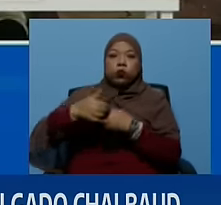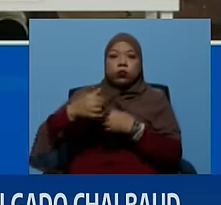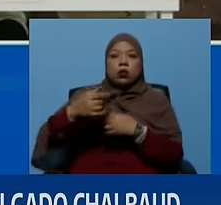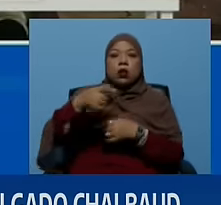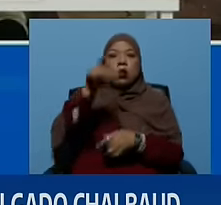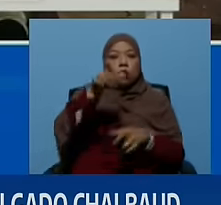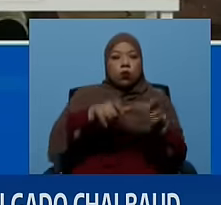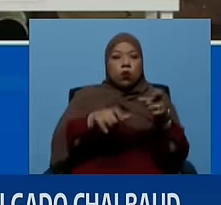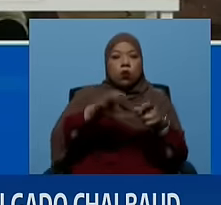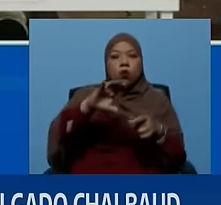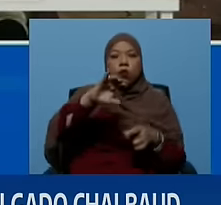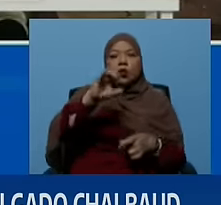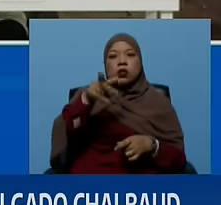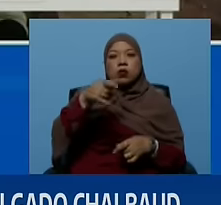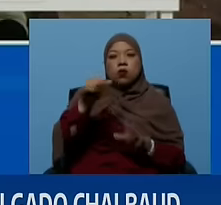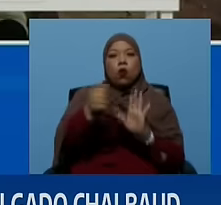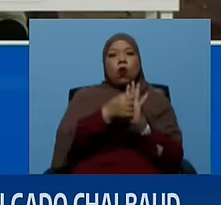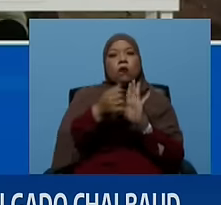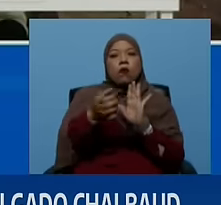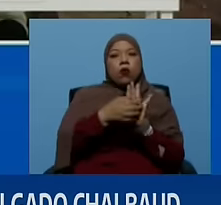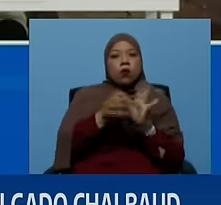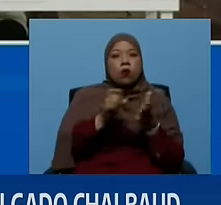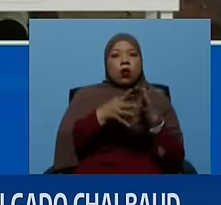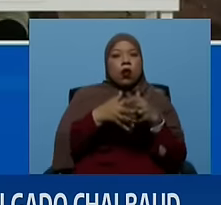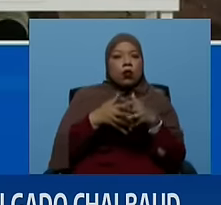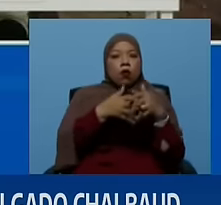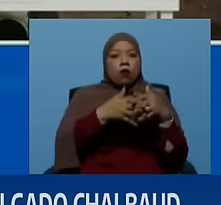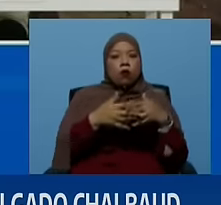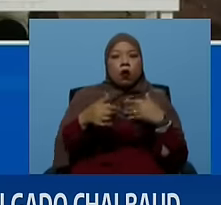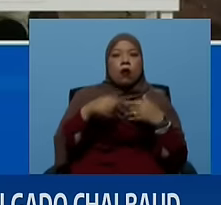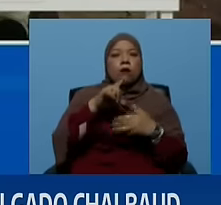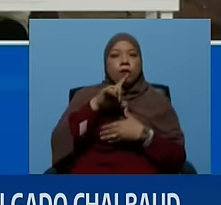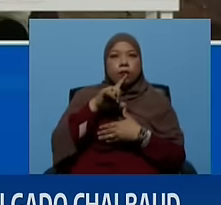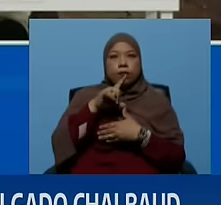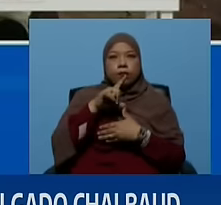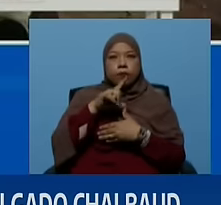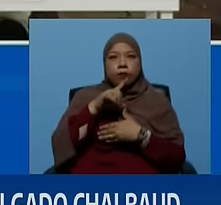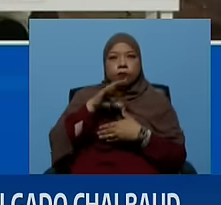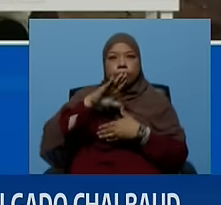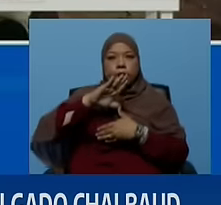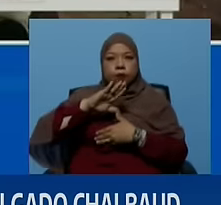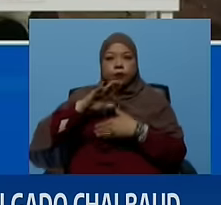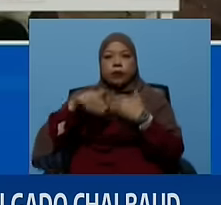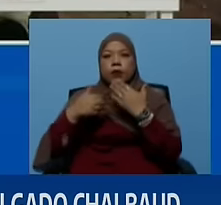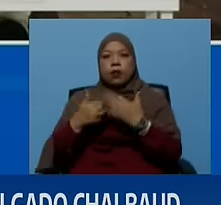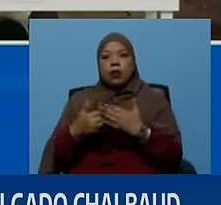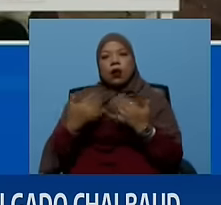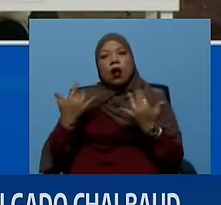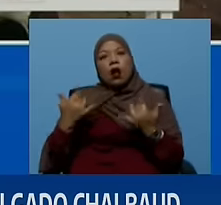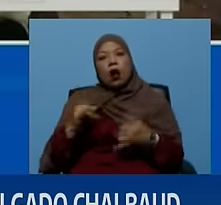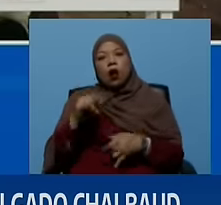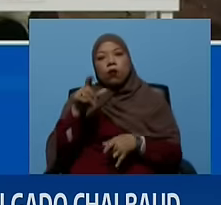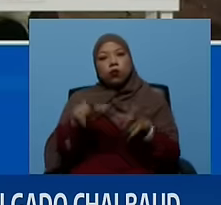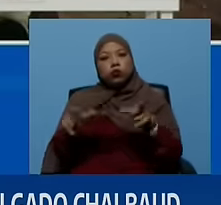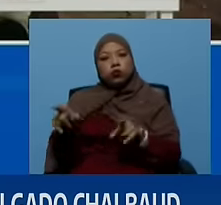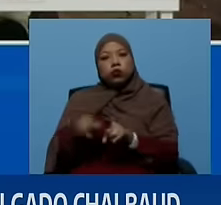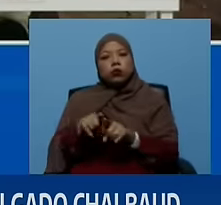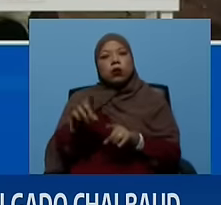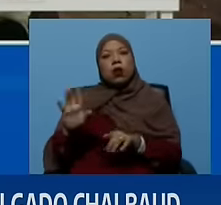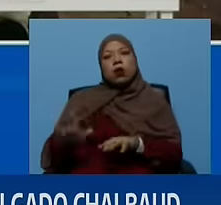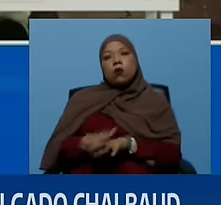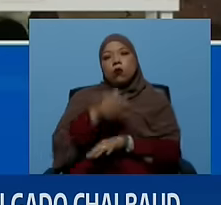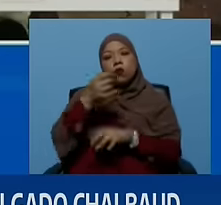Castro fue el primer golpe imperialista de los Estados Unidos en América y fue para apoderarse de la